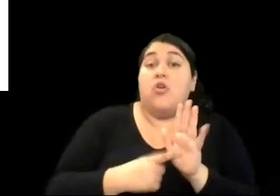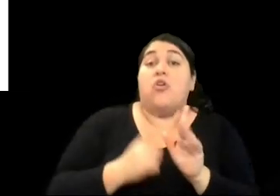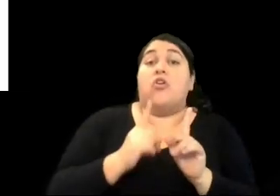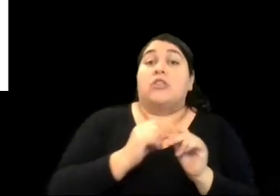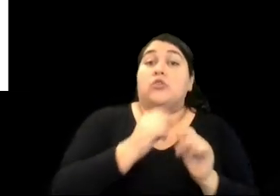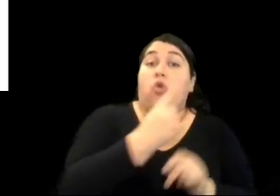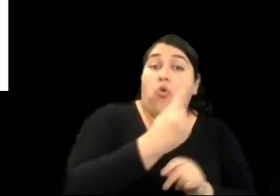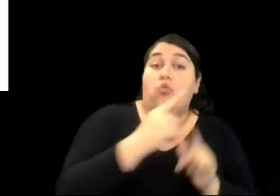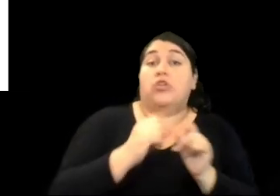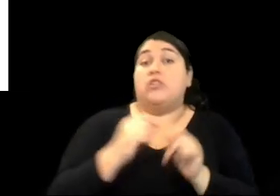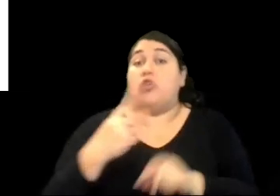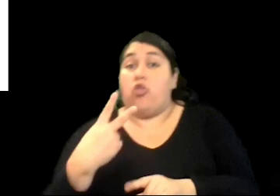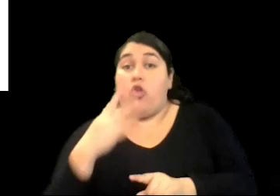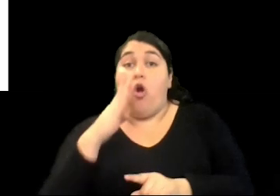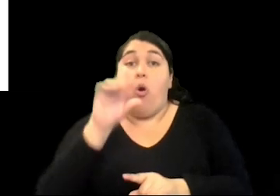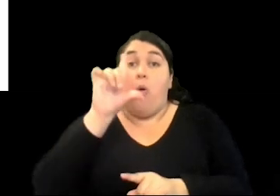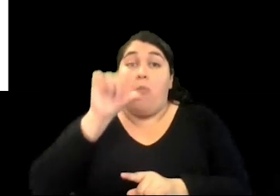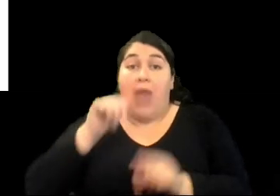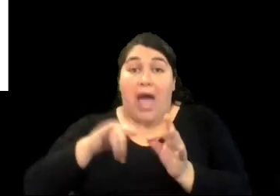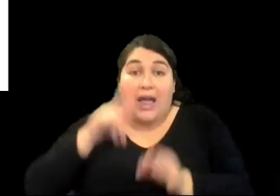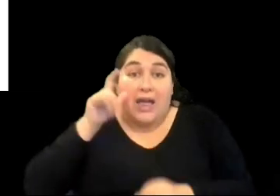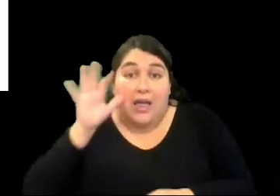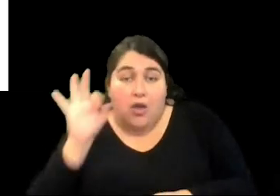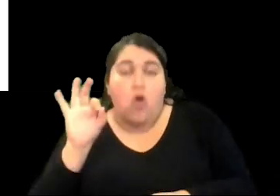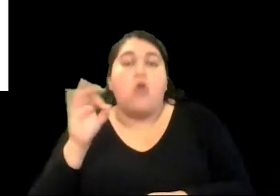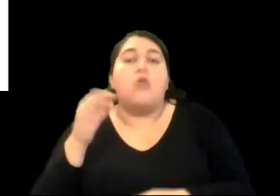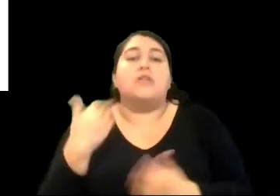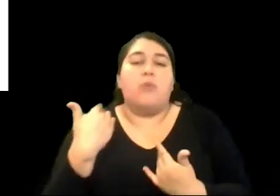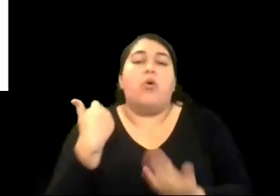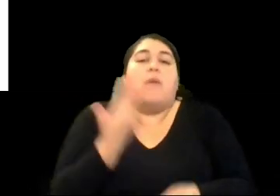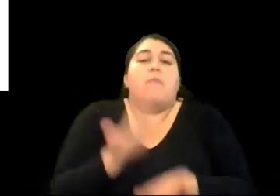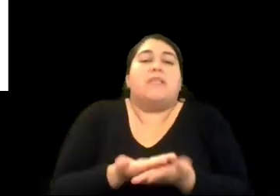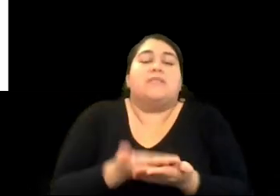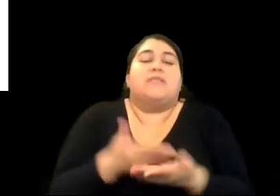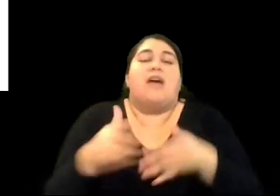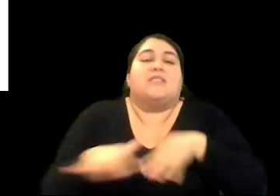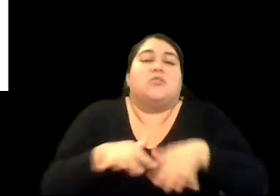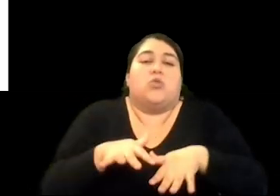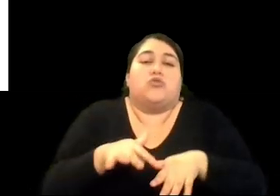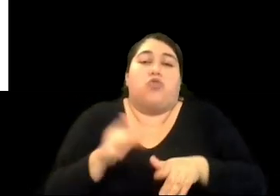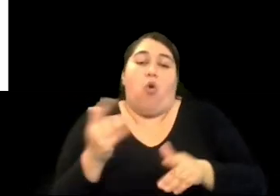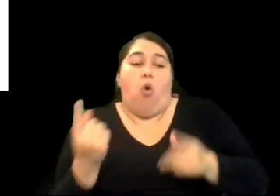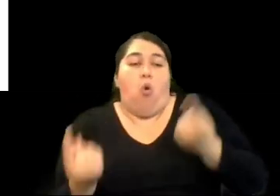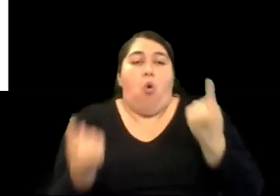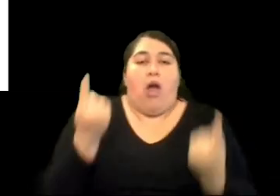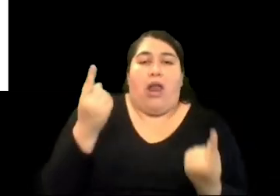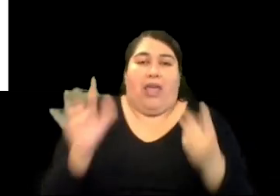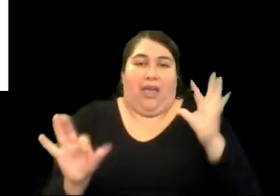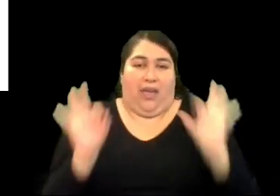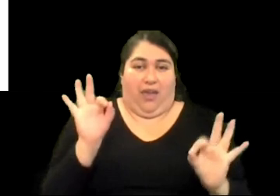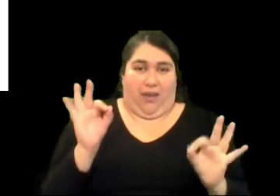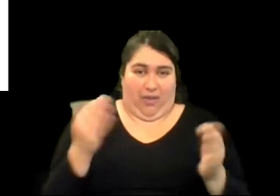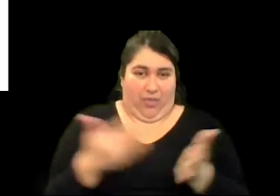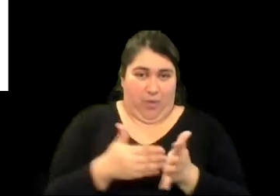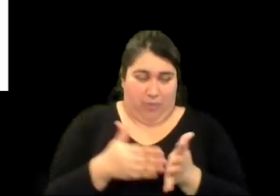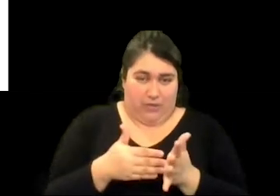2 blanqueo, podría presentarse la situación en que se utilice uno u otro, ¿sí? Pero Sí, ahí eso lo... depende